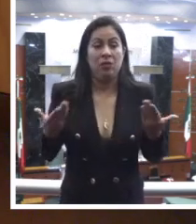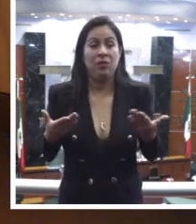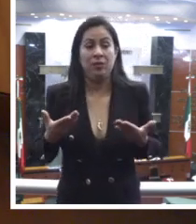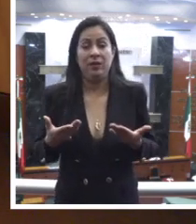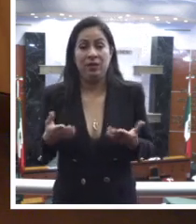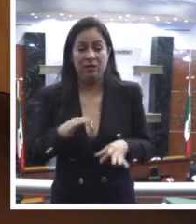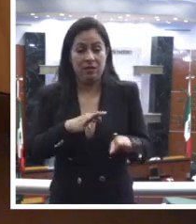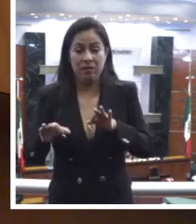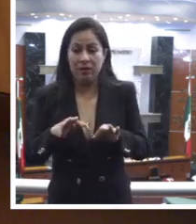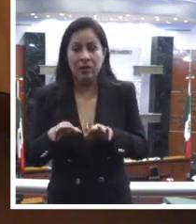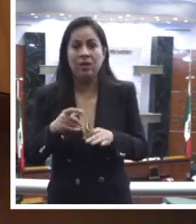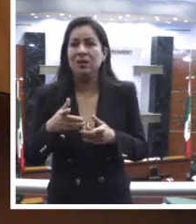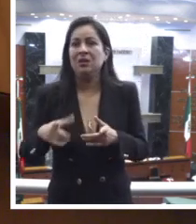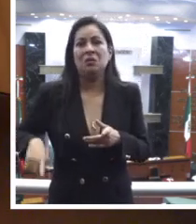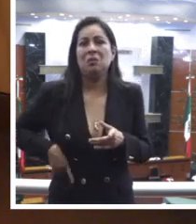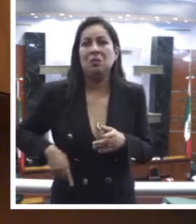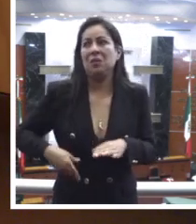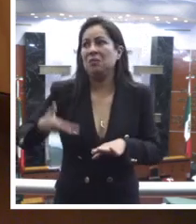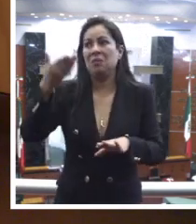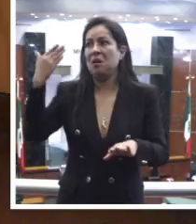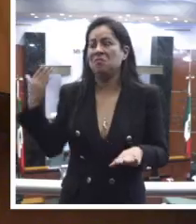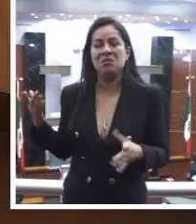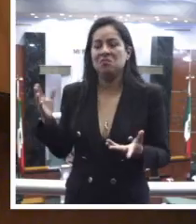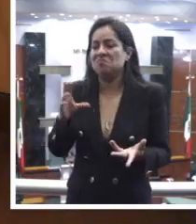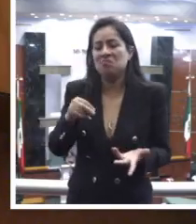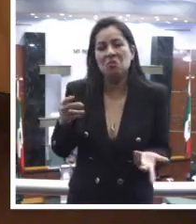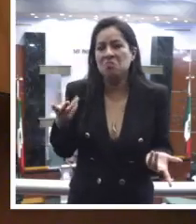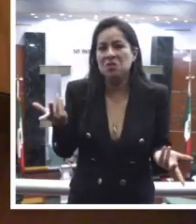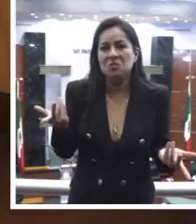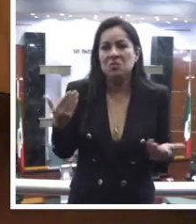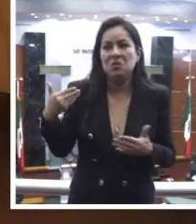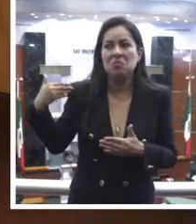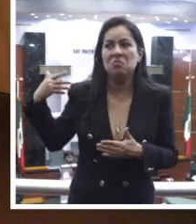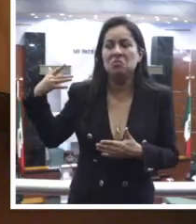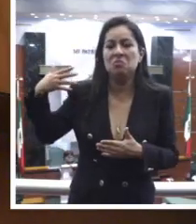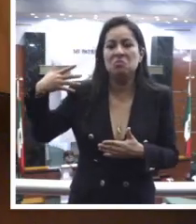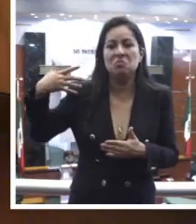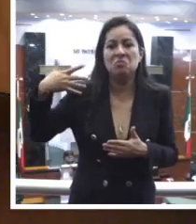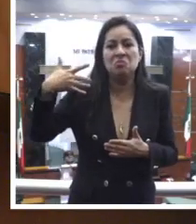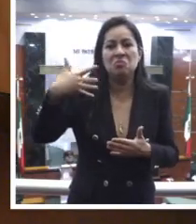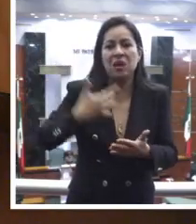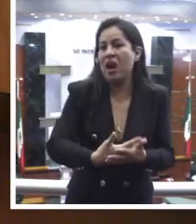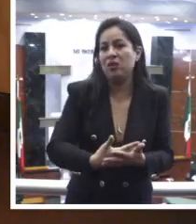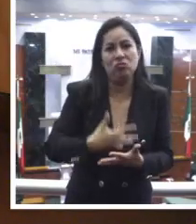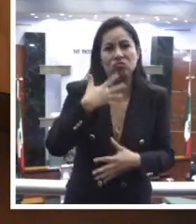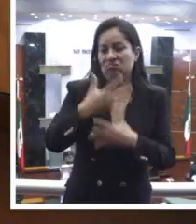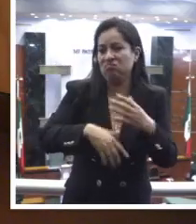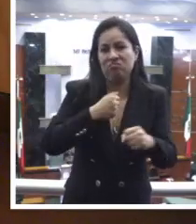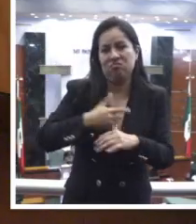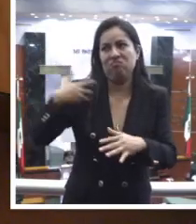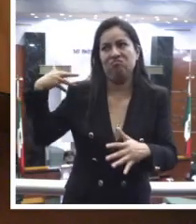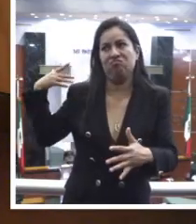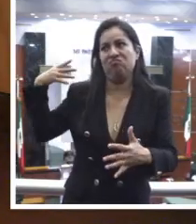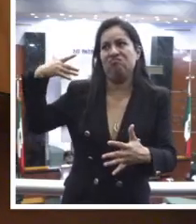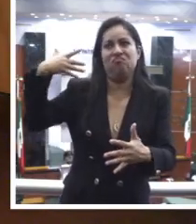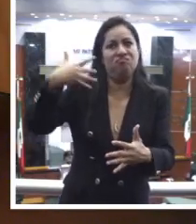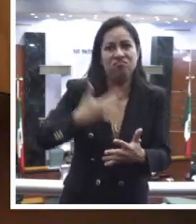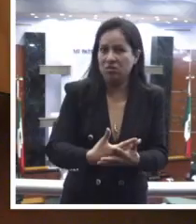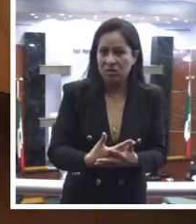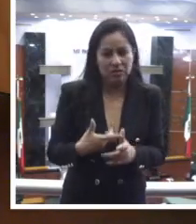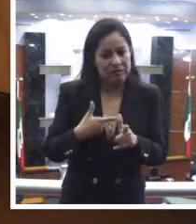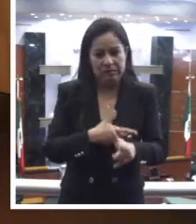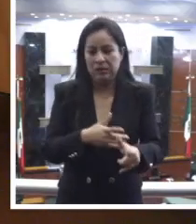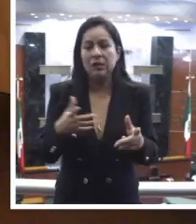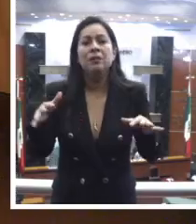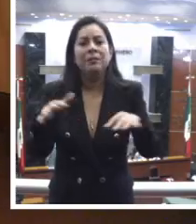funciones, ni que corresponden a nadie en particular, sino que vienen arrastrándose de muchísimo tiempo. Y desde luego que para